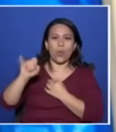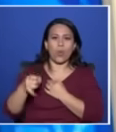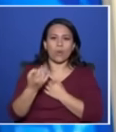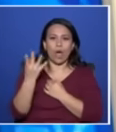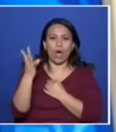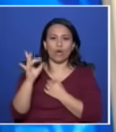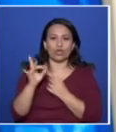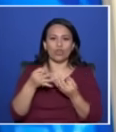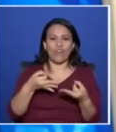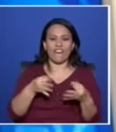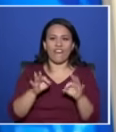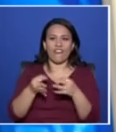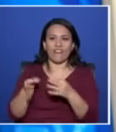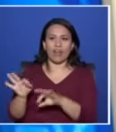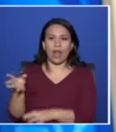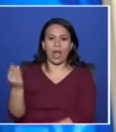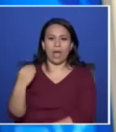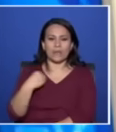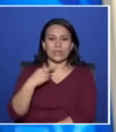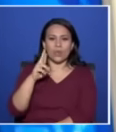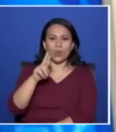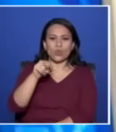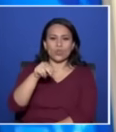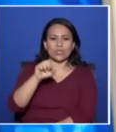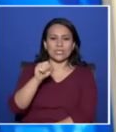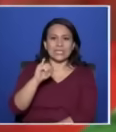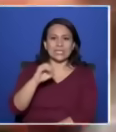febrero. Tenemos un reporte con Unción TV.